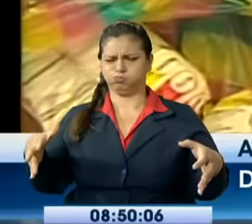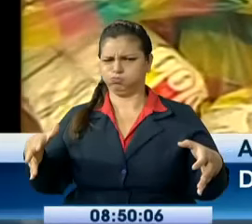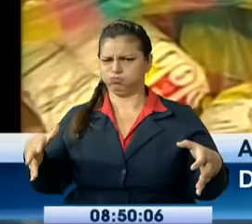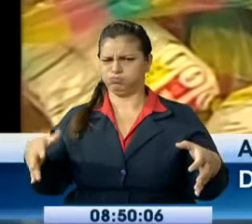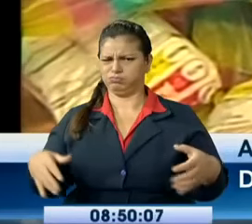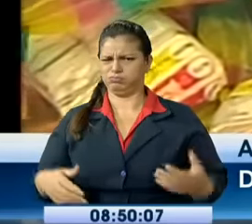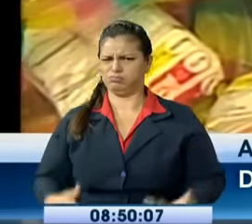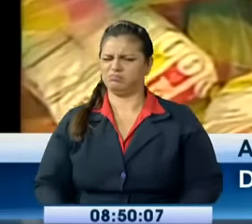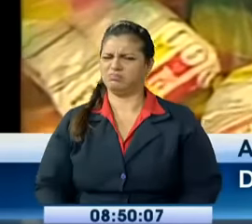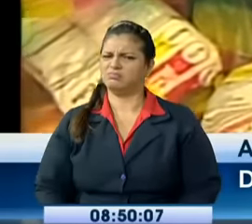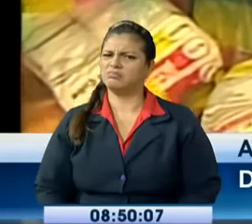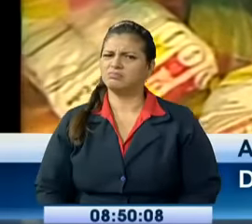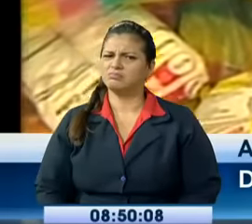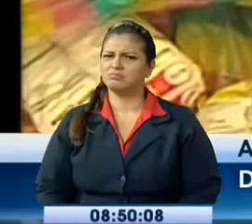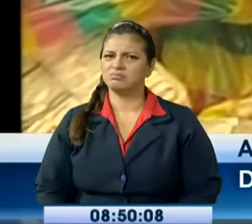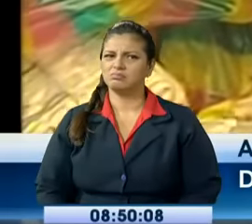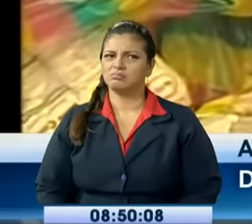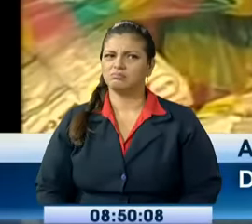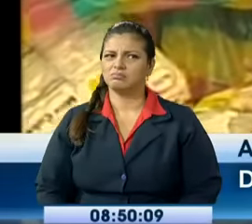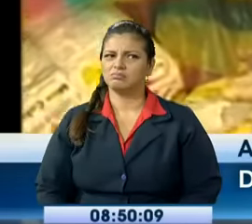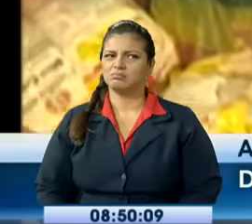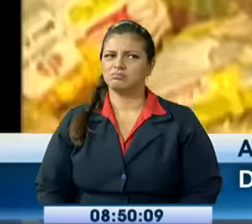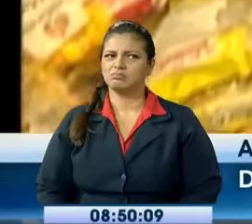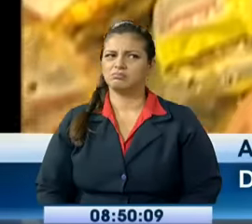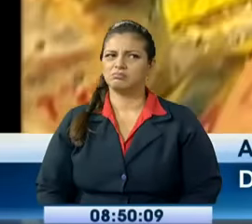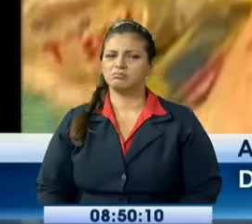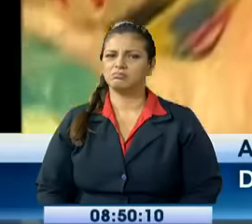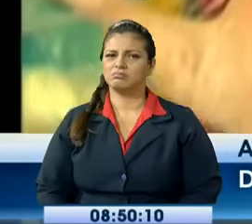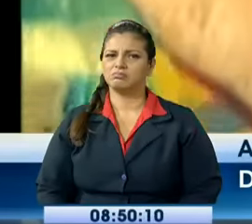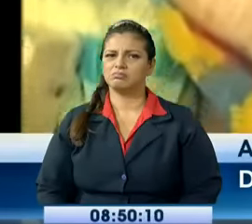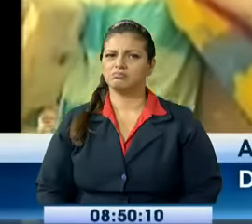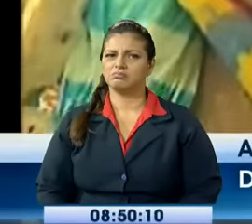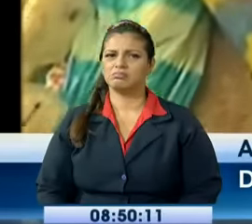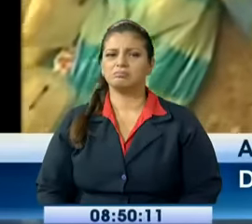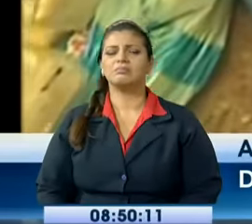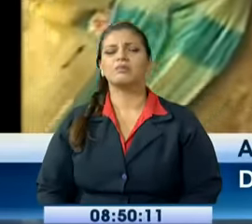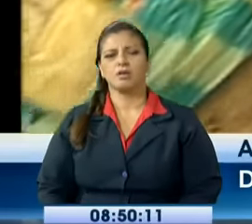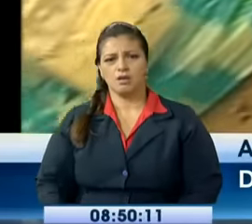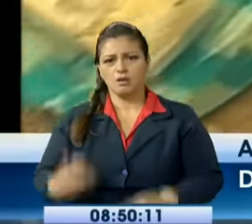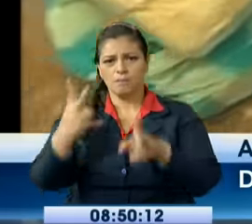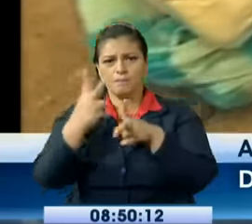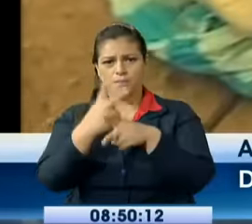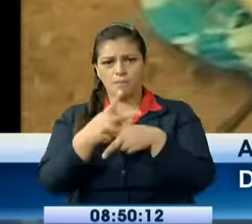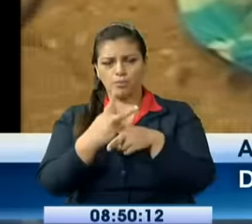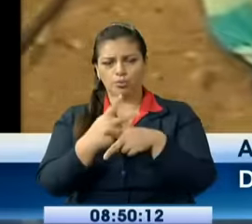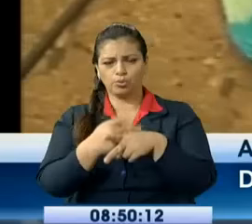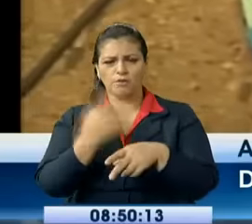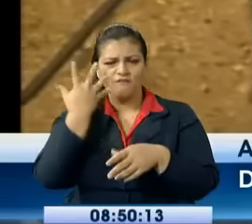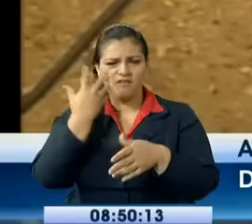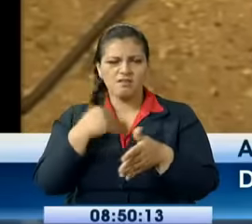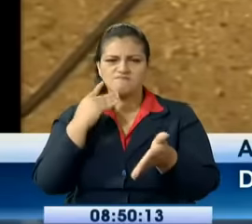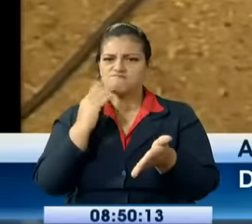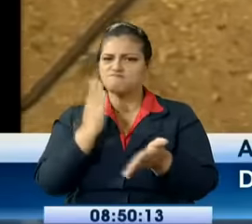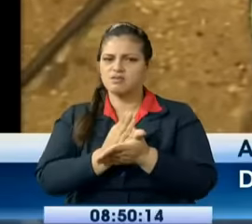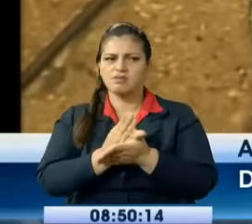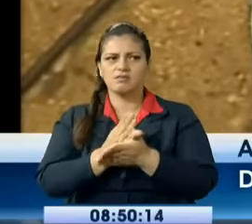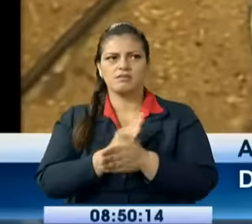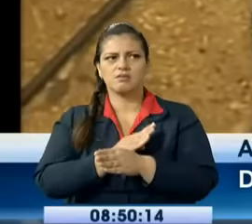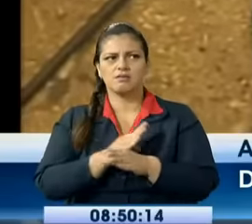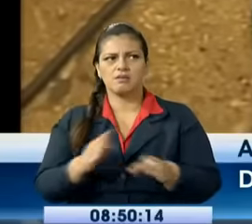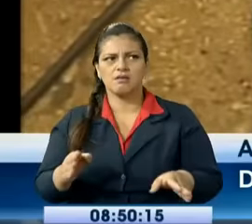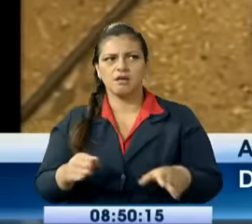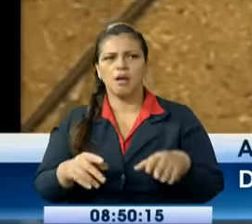descomunalmente inflados. Vemos que también ha habido producto caducado, y estos productos sin fecha de elaboración,